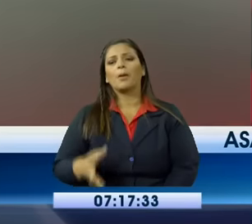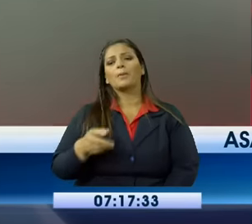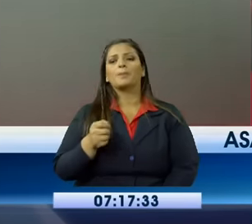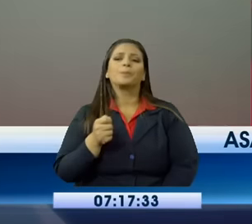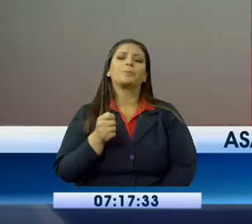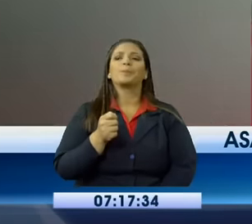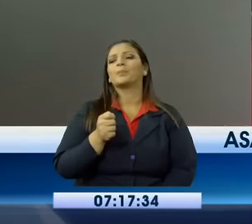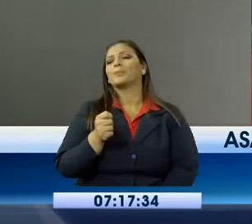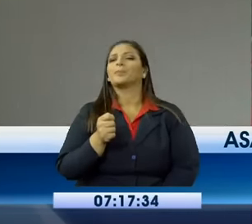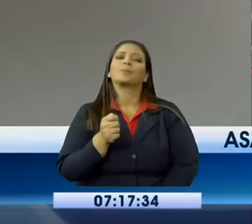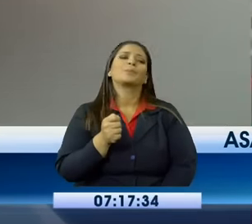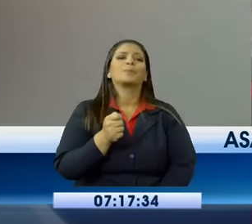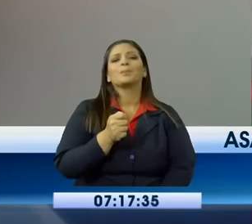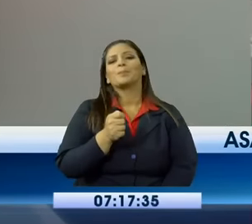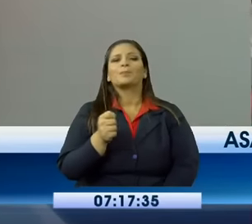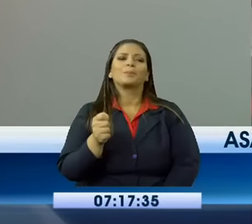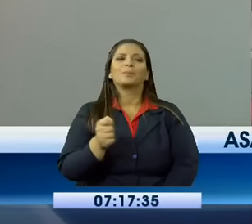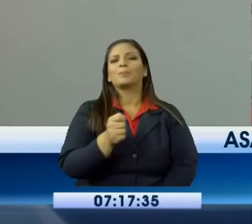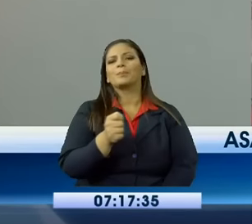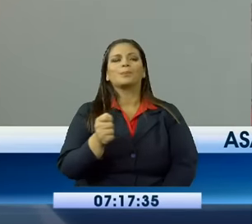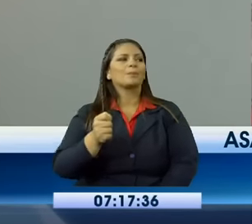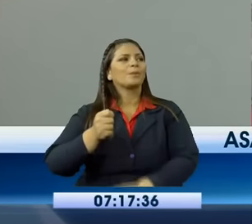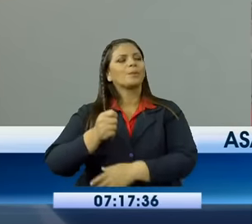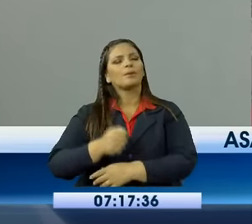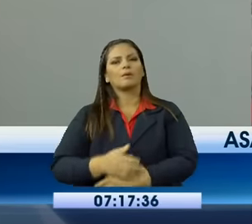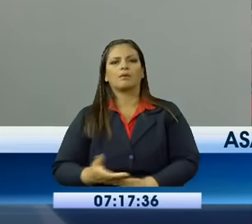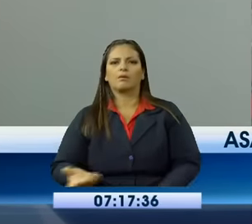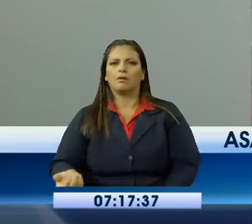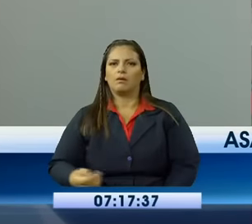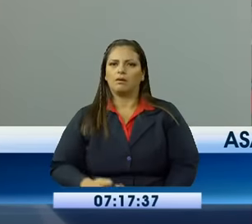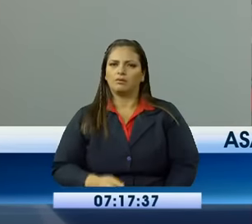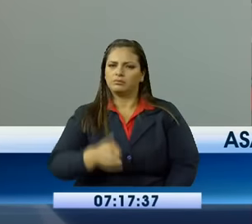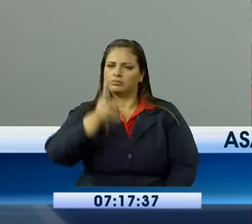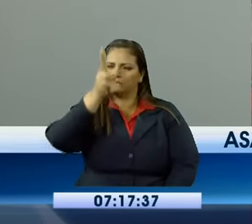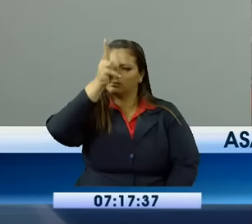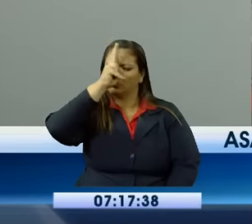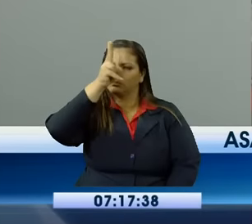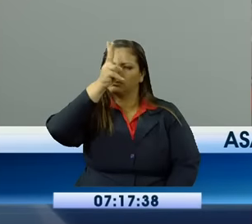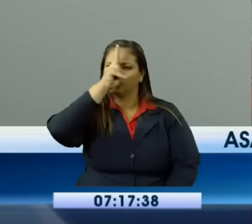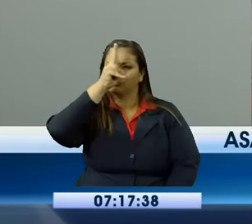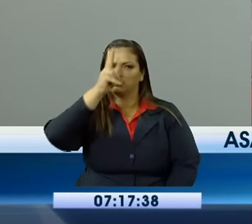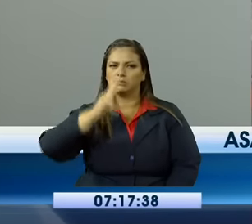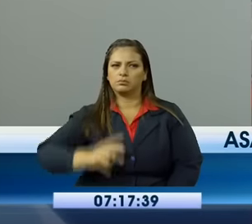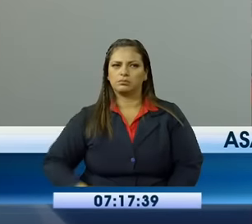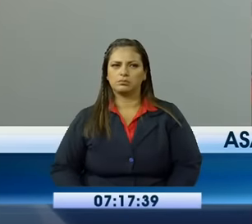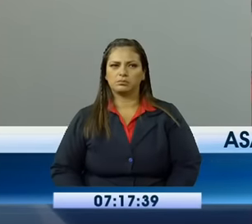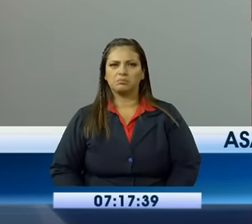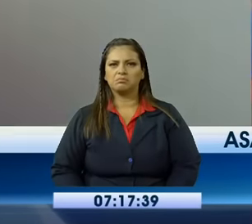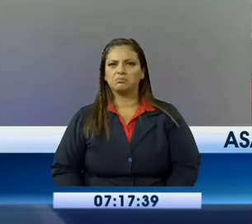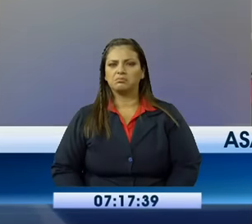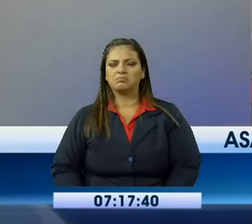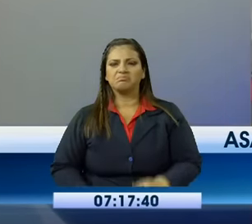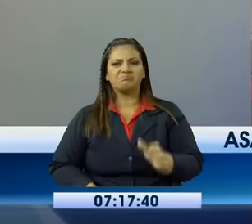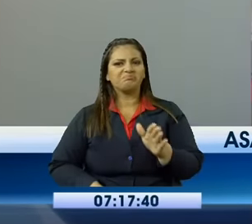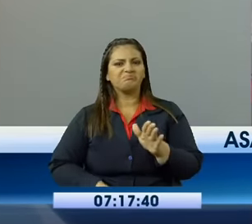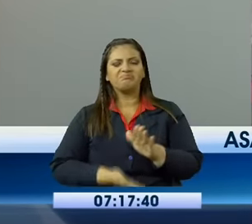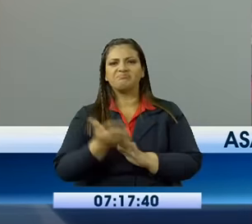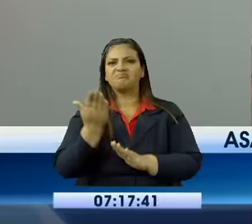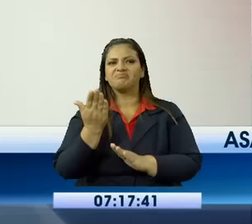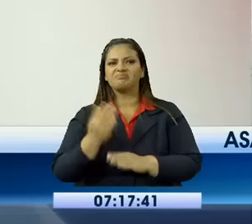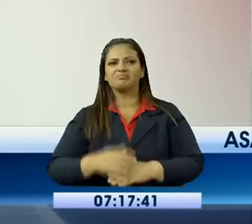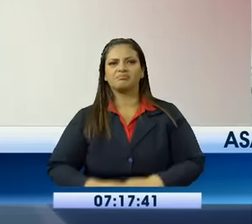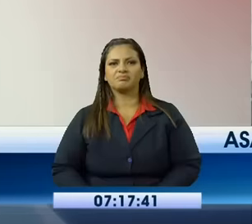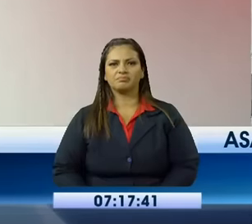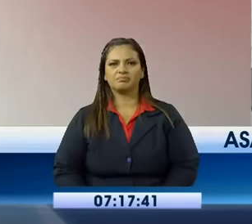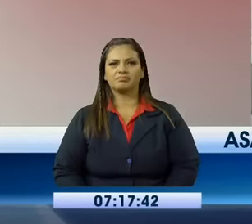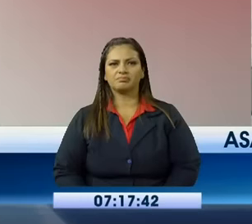matiné. Increíble. Y con la laptop bajo el brazo en el bolso. En el bolso. Por favor. Se ¿dónde fueron? Estamos, oye, increíble. Se fueron. ¿Ah?